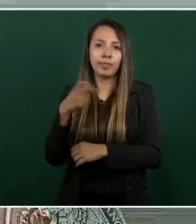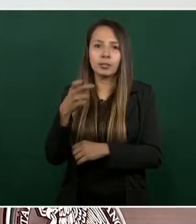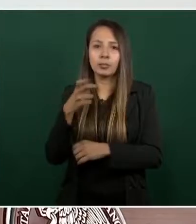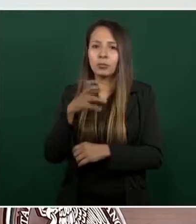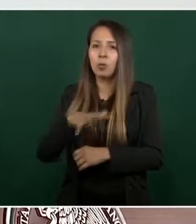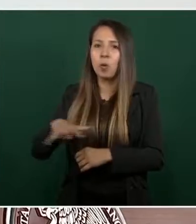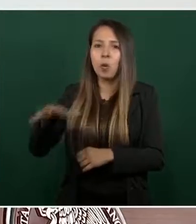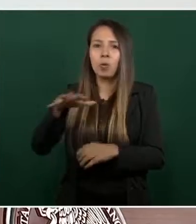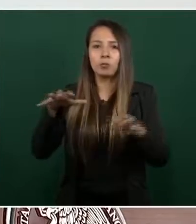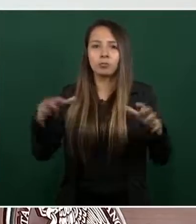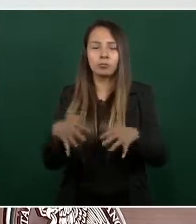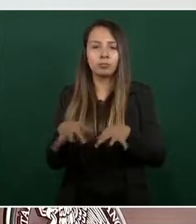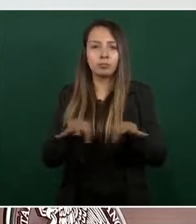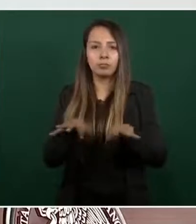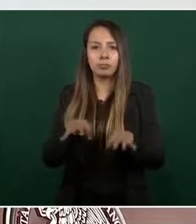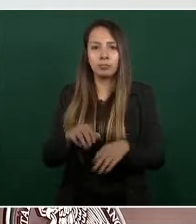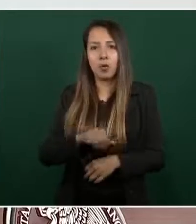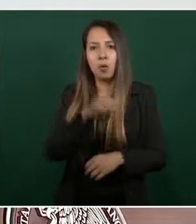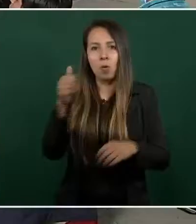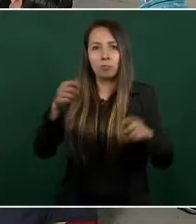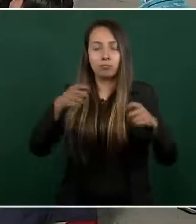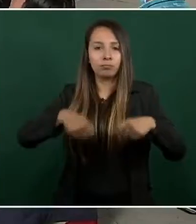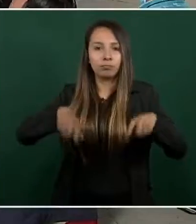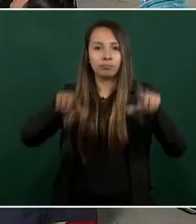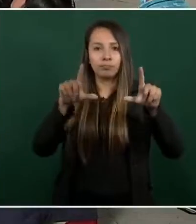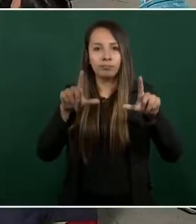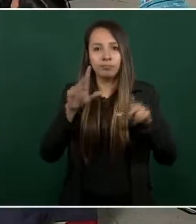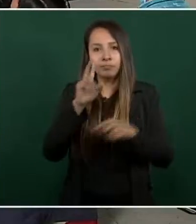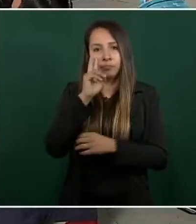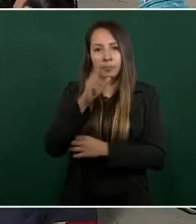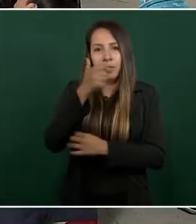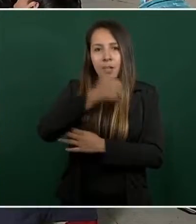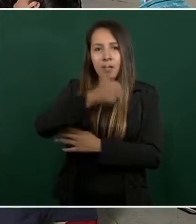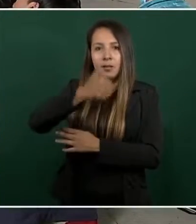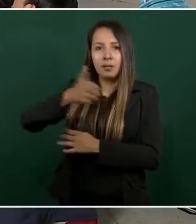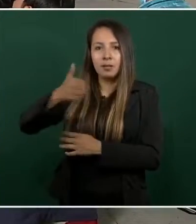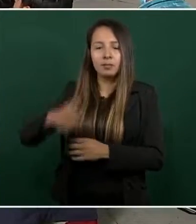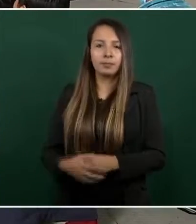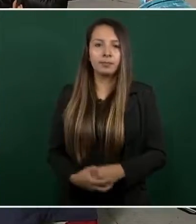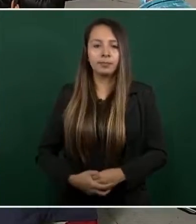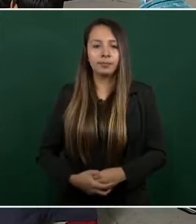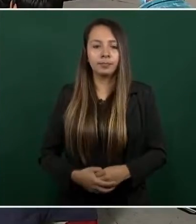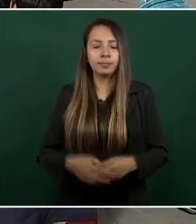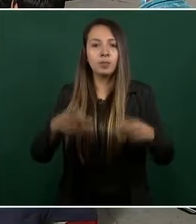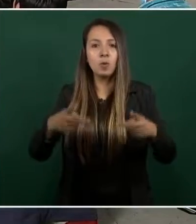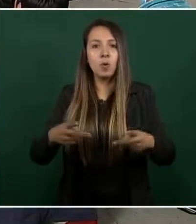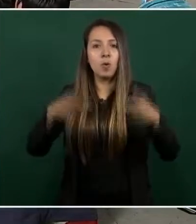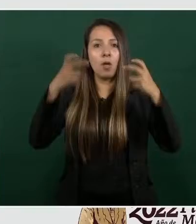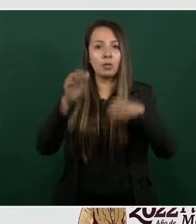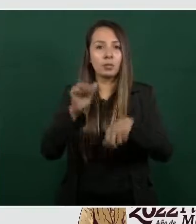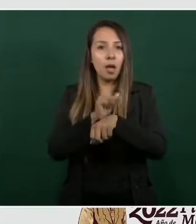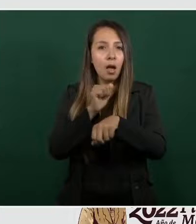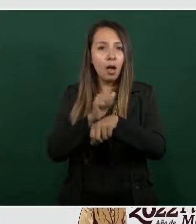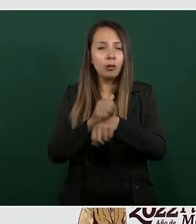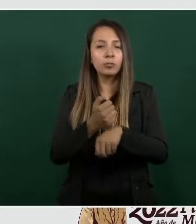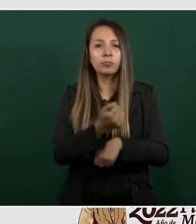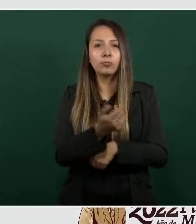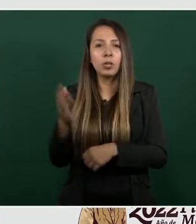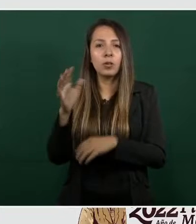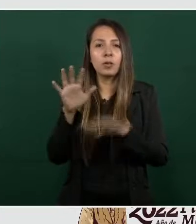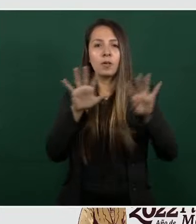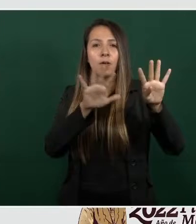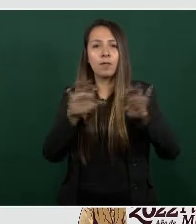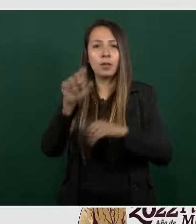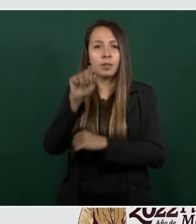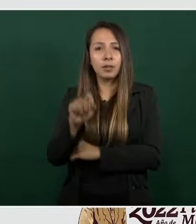las instancias. Adelante, por favor, vamos a ver cada una de las gráficas. En robo de vehículos, 927 eventos en